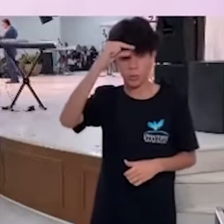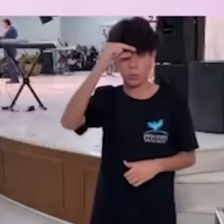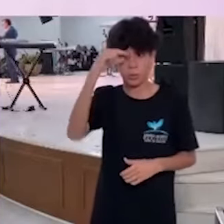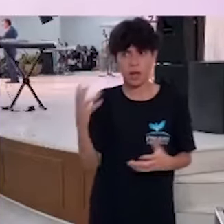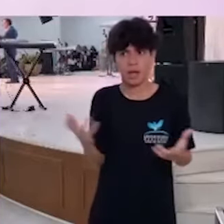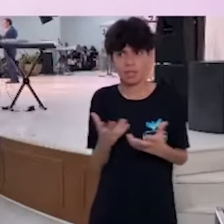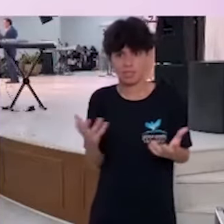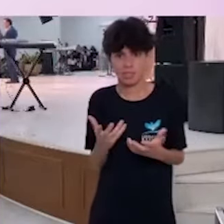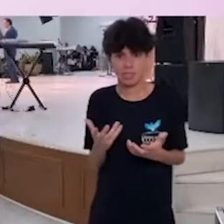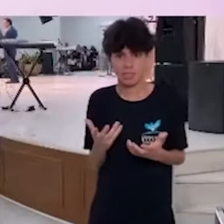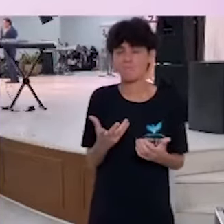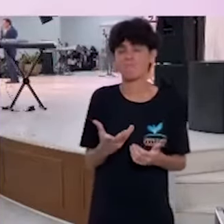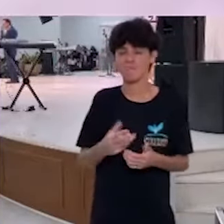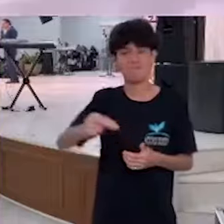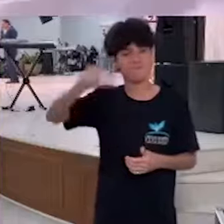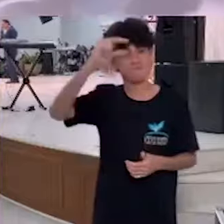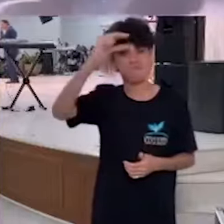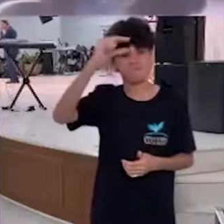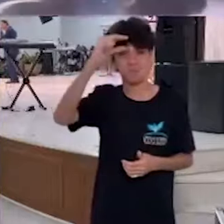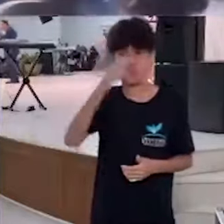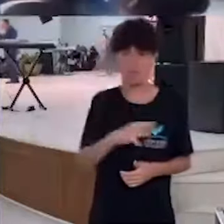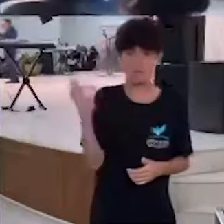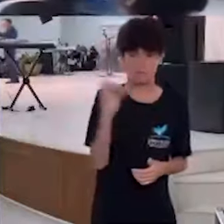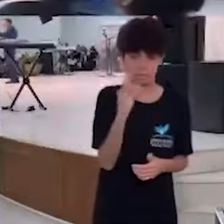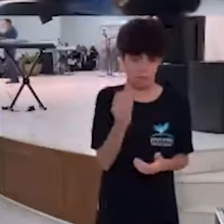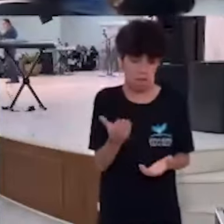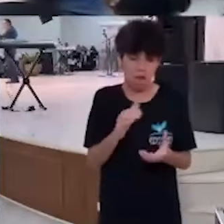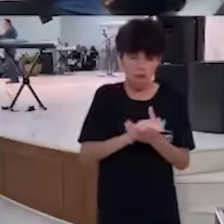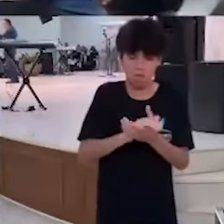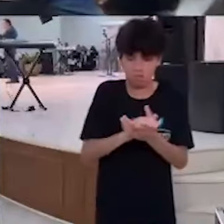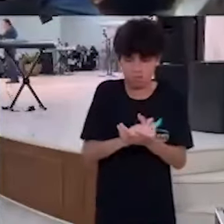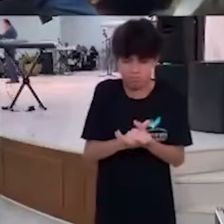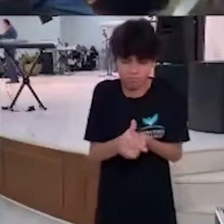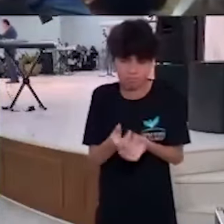Muy fácil. Si es con tu esposa,